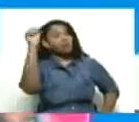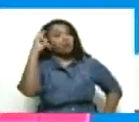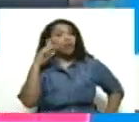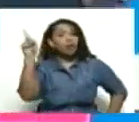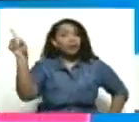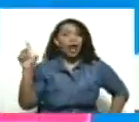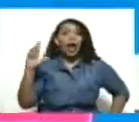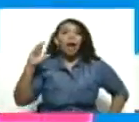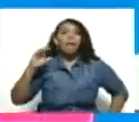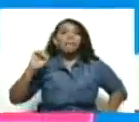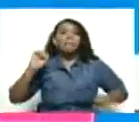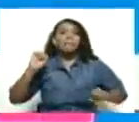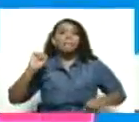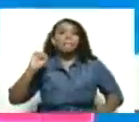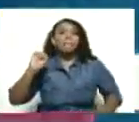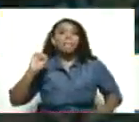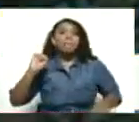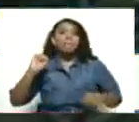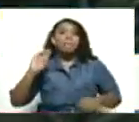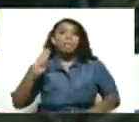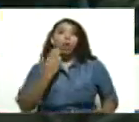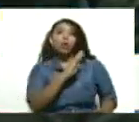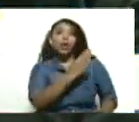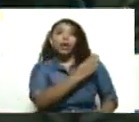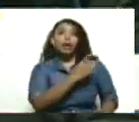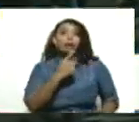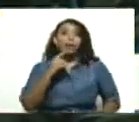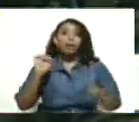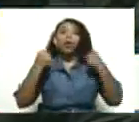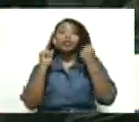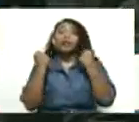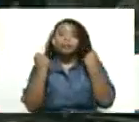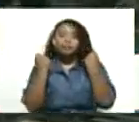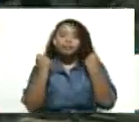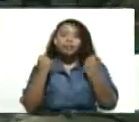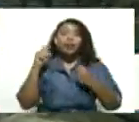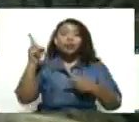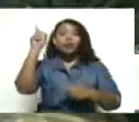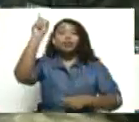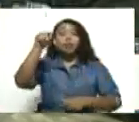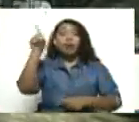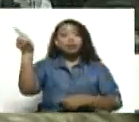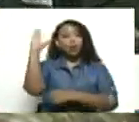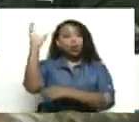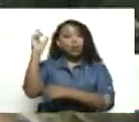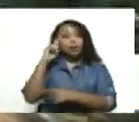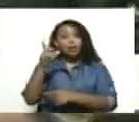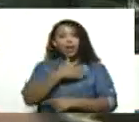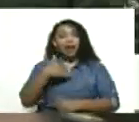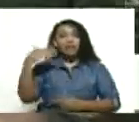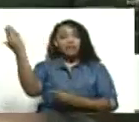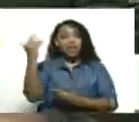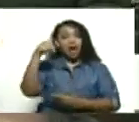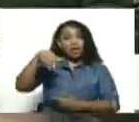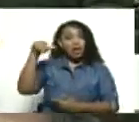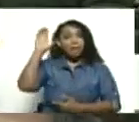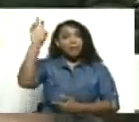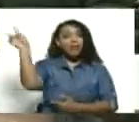mientras el resto aplaudía pues ellos también quieren venir a la patria de Bolívar